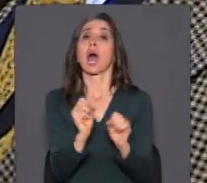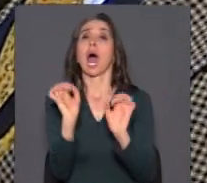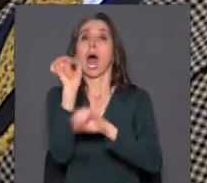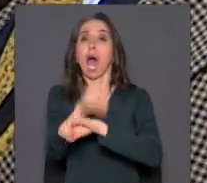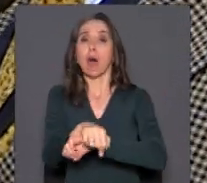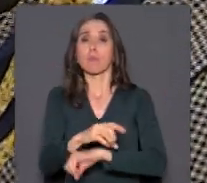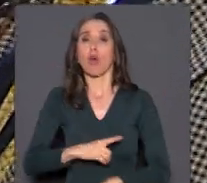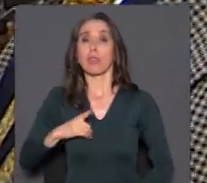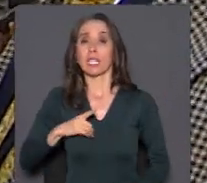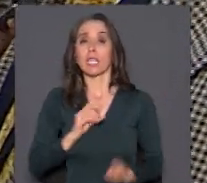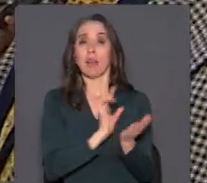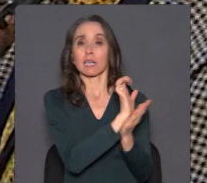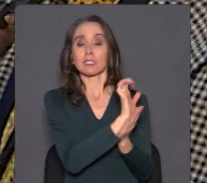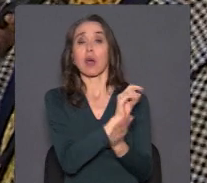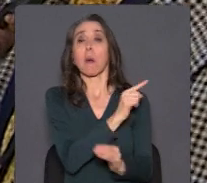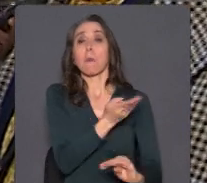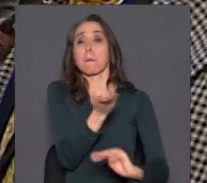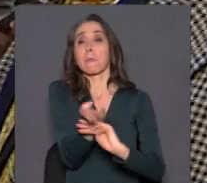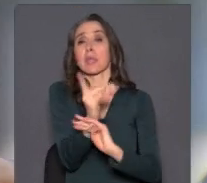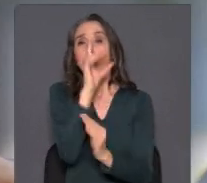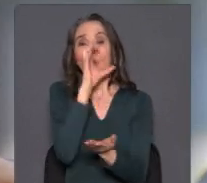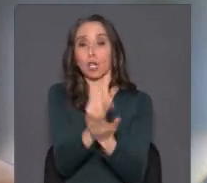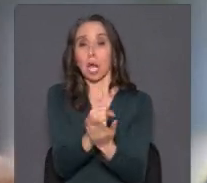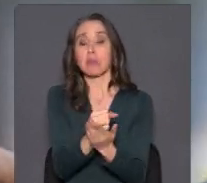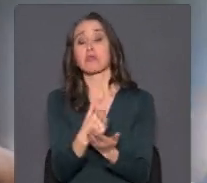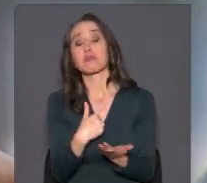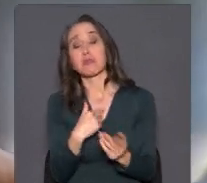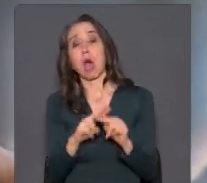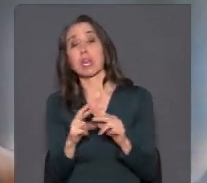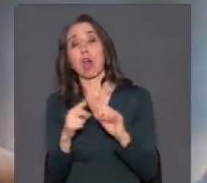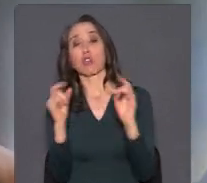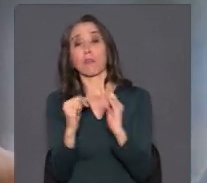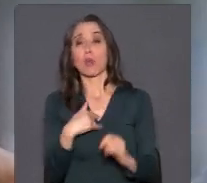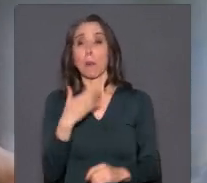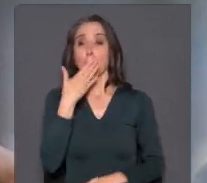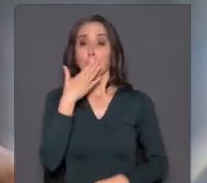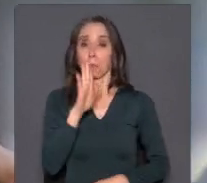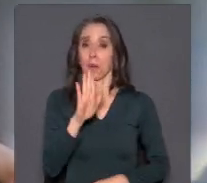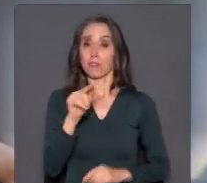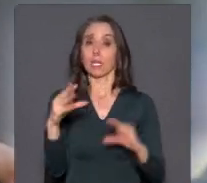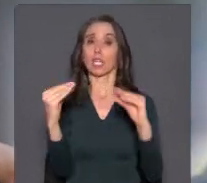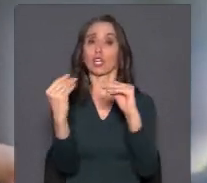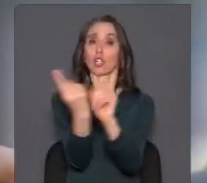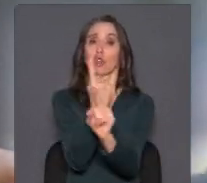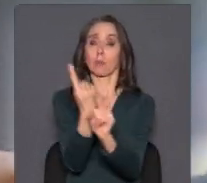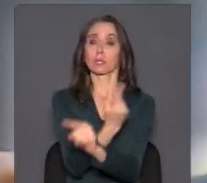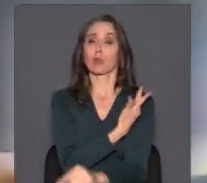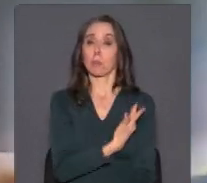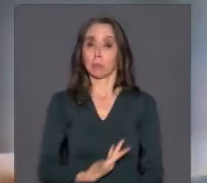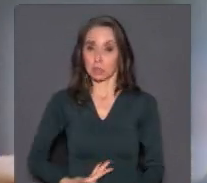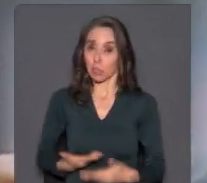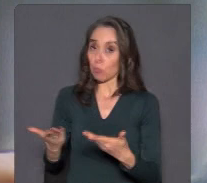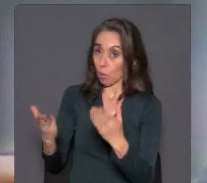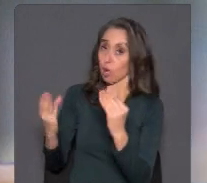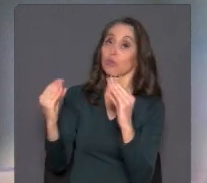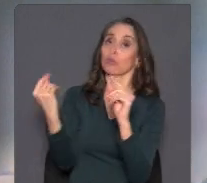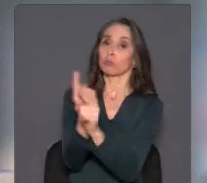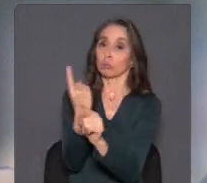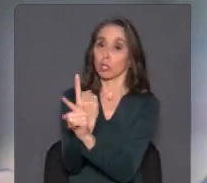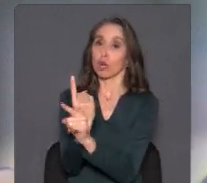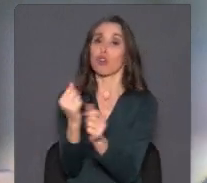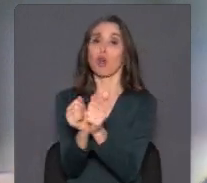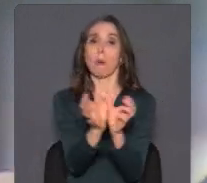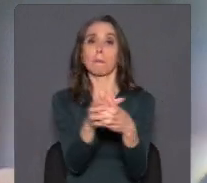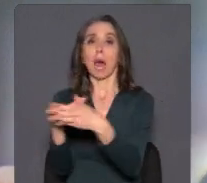dicen. A lo mejor yo lo haría de otra manera. Yo preferiría hacer estas conversaciones y el presidente ha abierto un canal institucional con los partidos, hacerlo